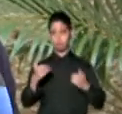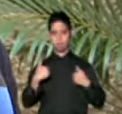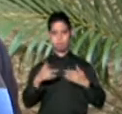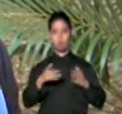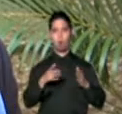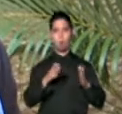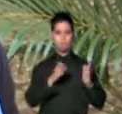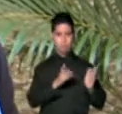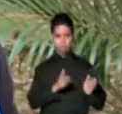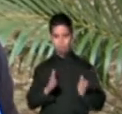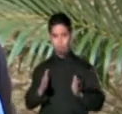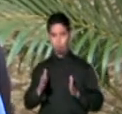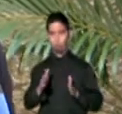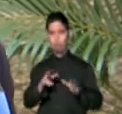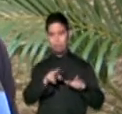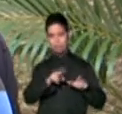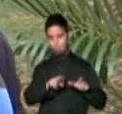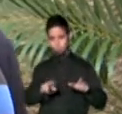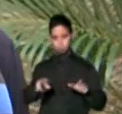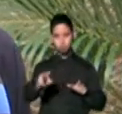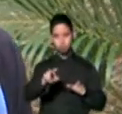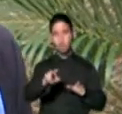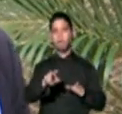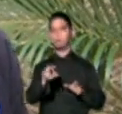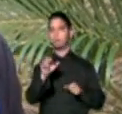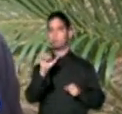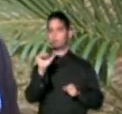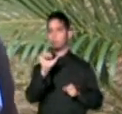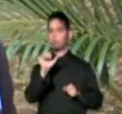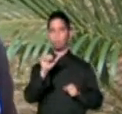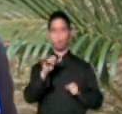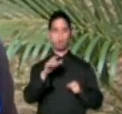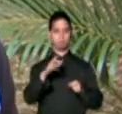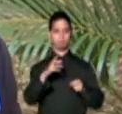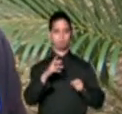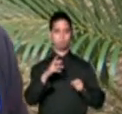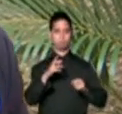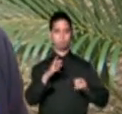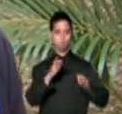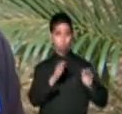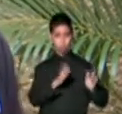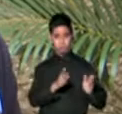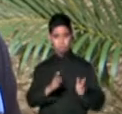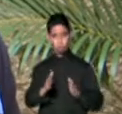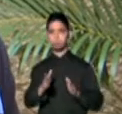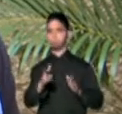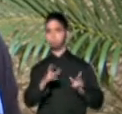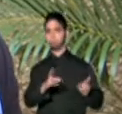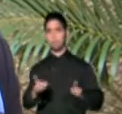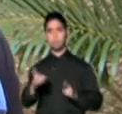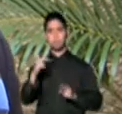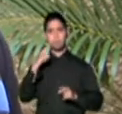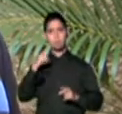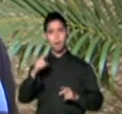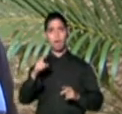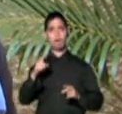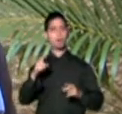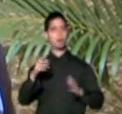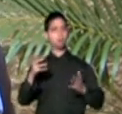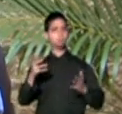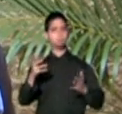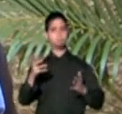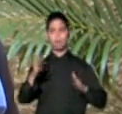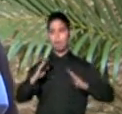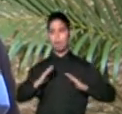preparada, todos los coordinadores de las diferentes áreas ya están preparados pues para recibir a